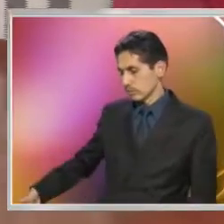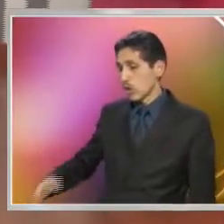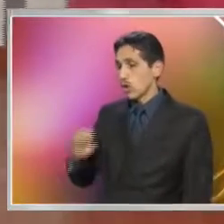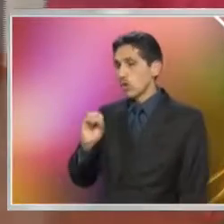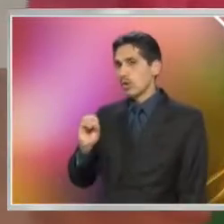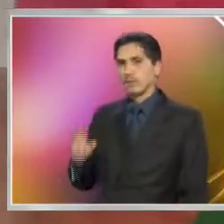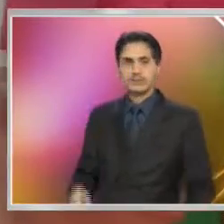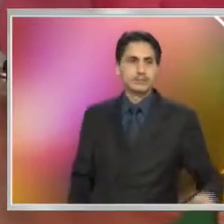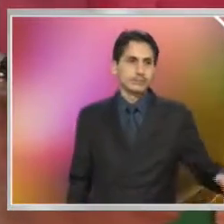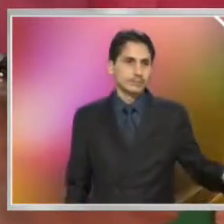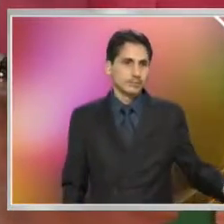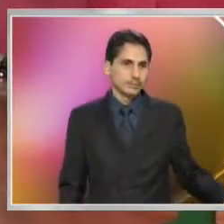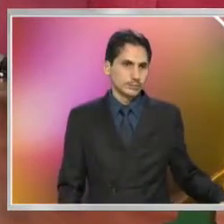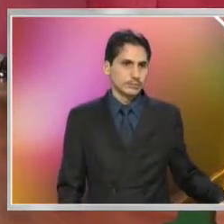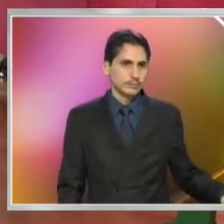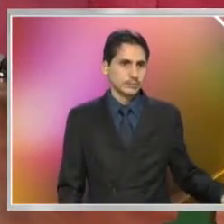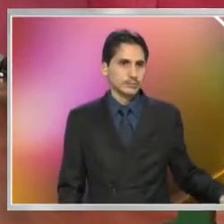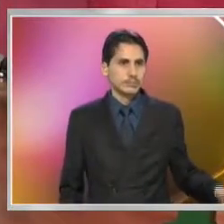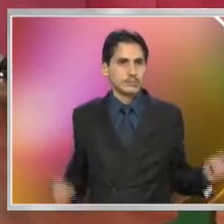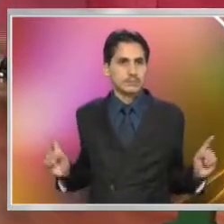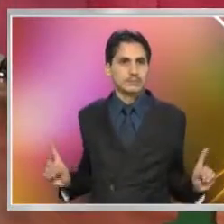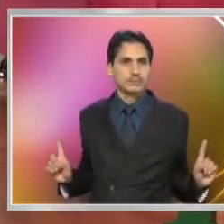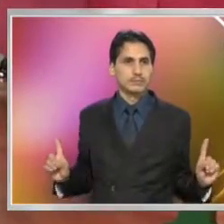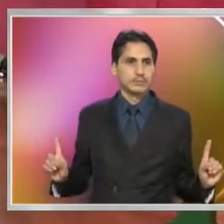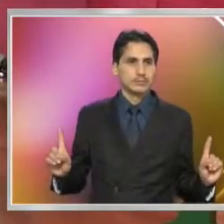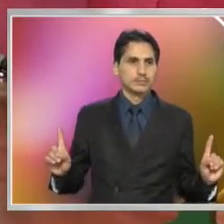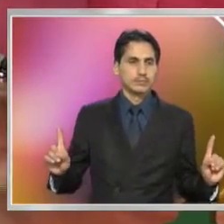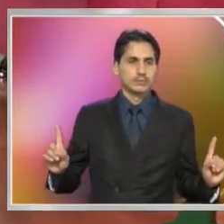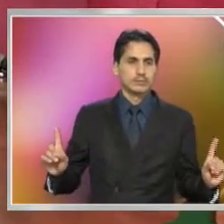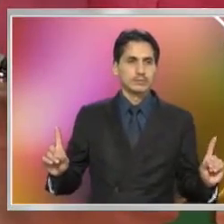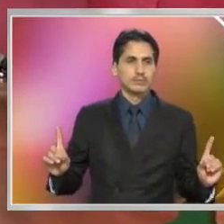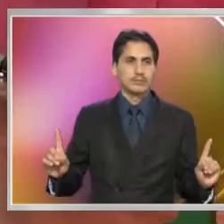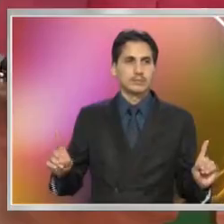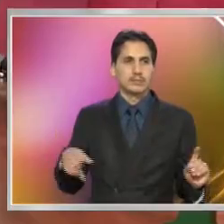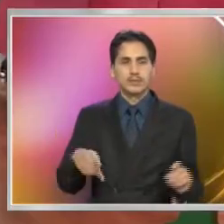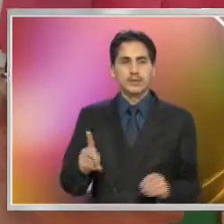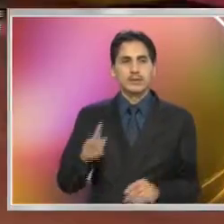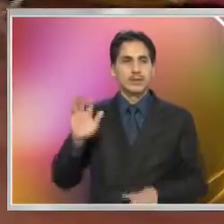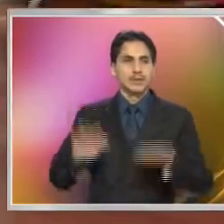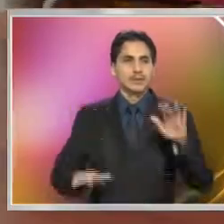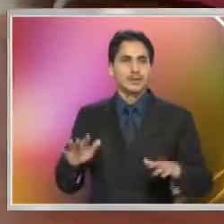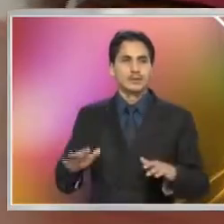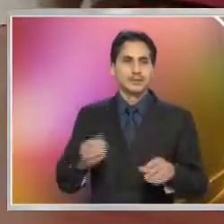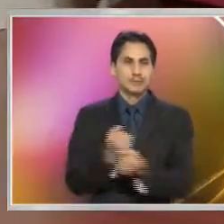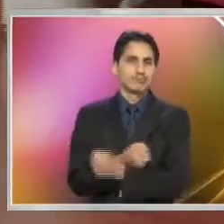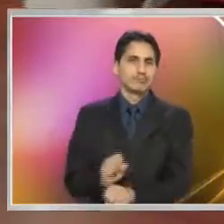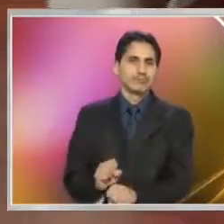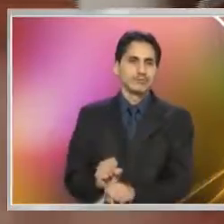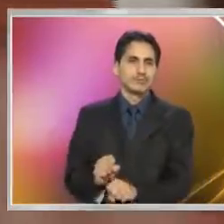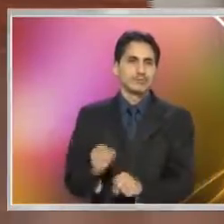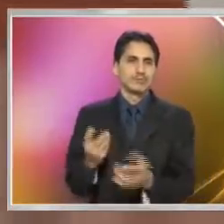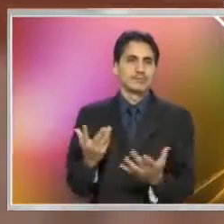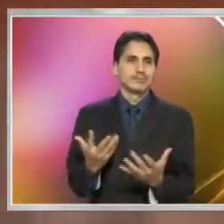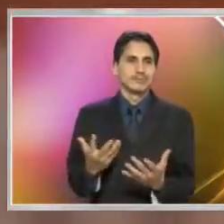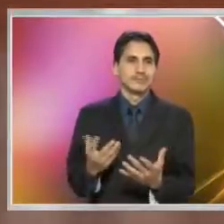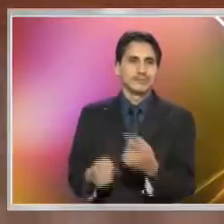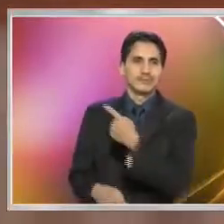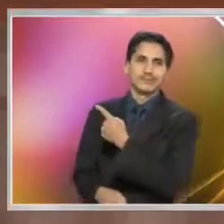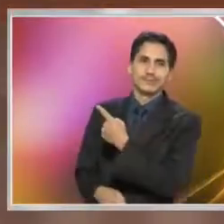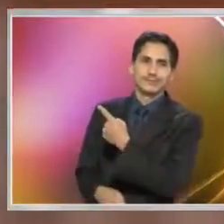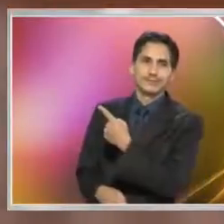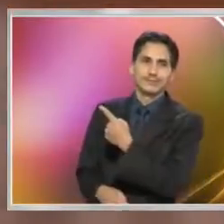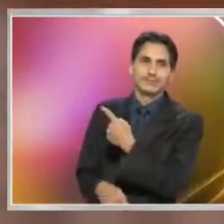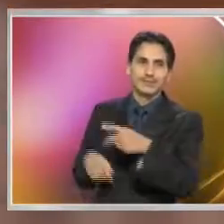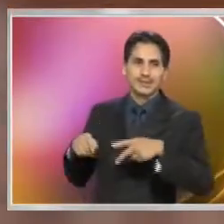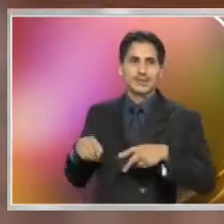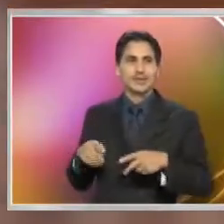izquierdo, ¿cierto? Pero como nos aburrimos, podemos ir jugando, caminando entre las piernas. Y si no